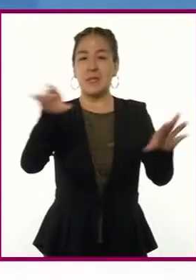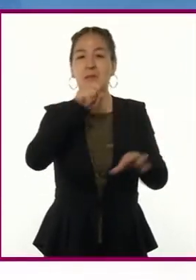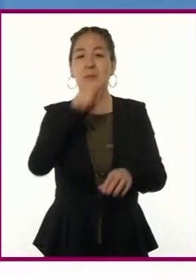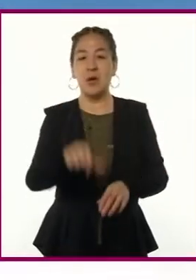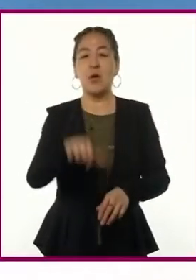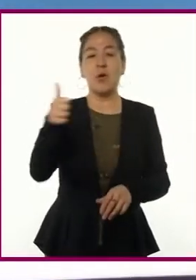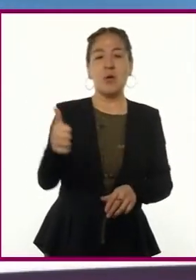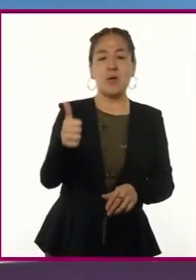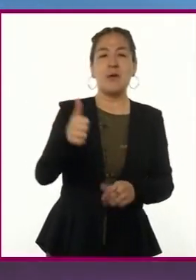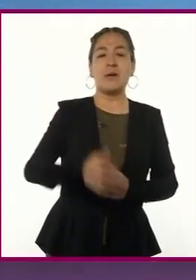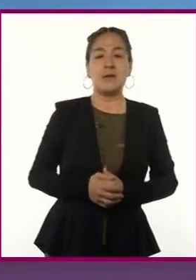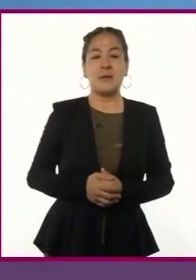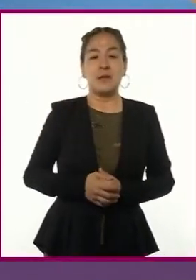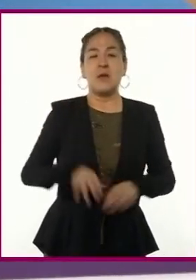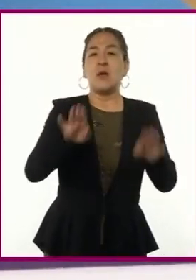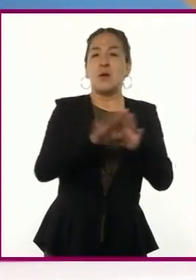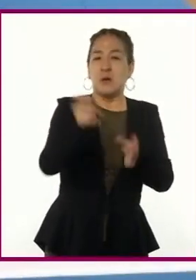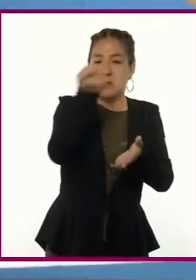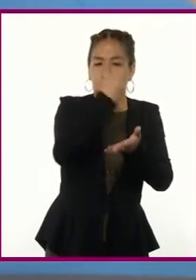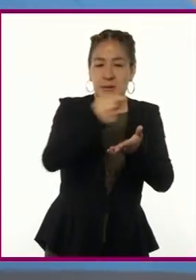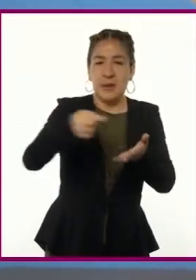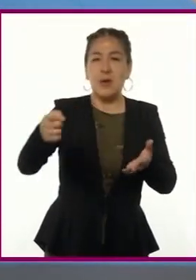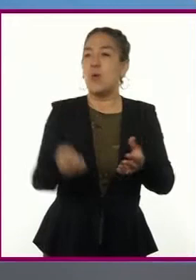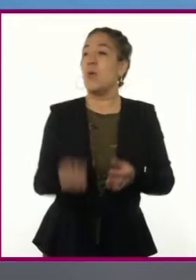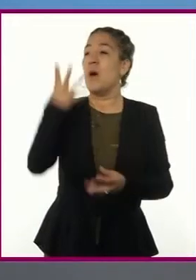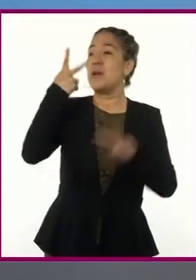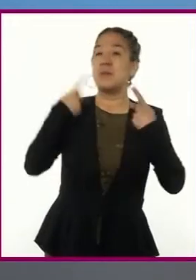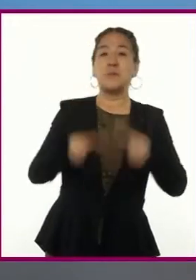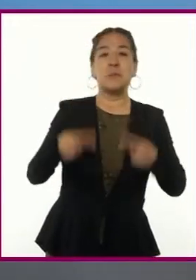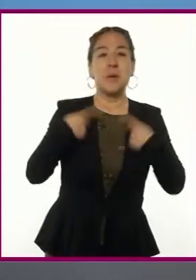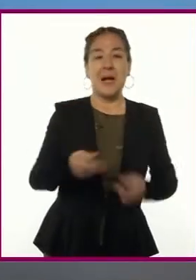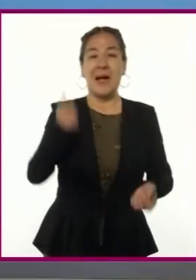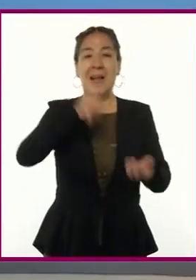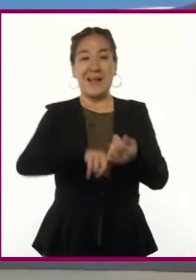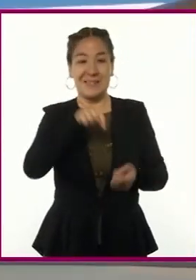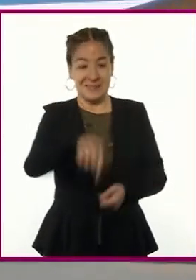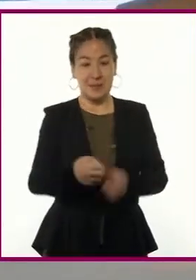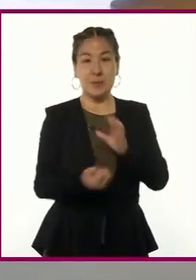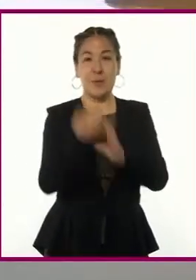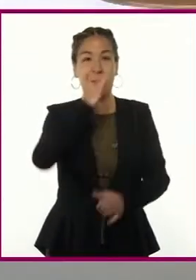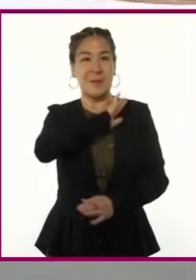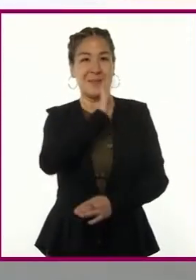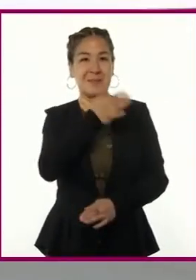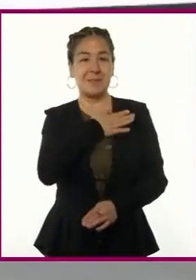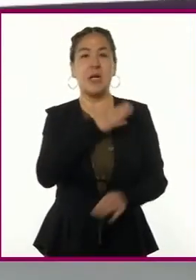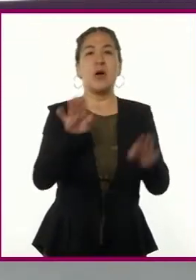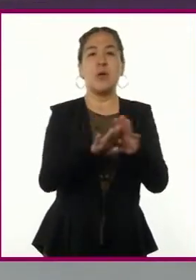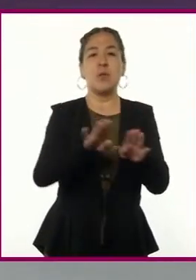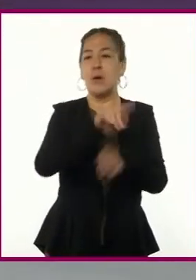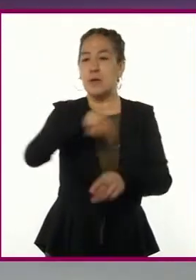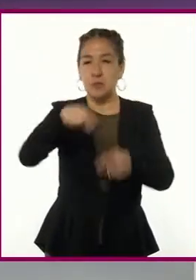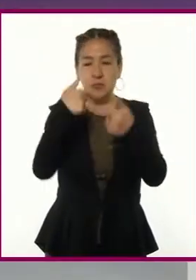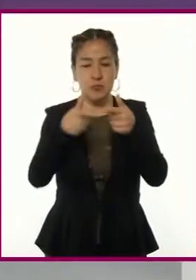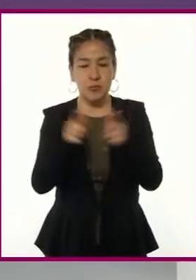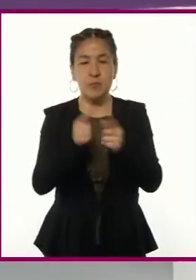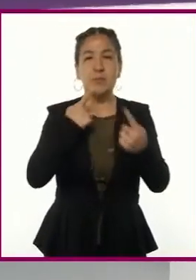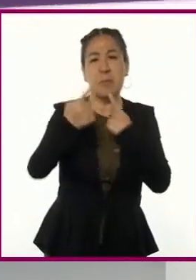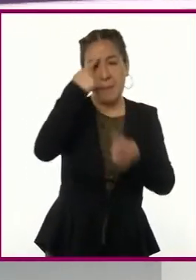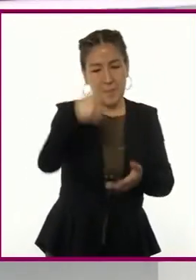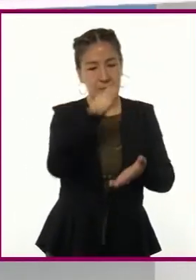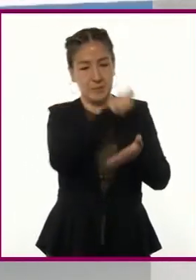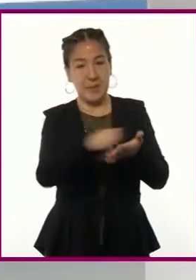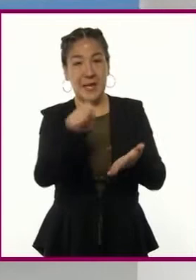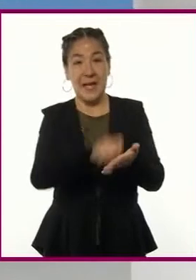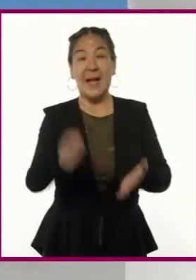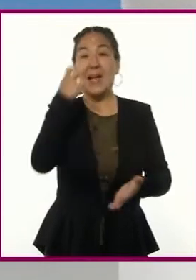las inéditas o manuscritas de cuantos autores nacidos en la Nueva España o residentes en ella tuvo noticia. Para cada